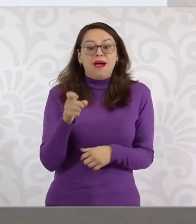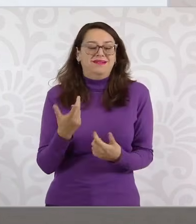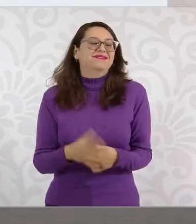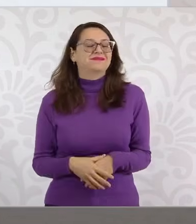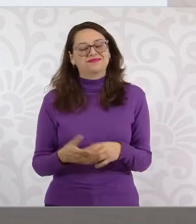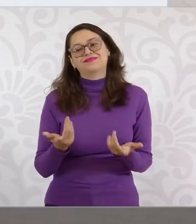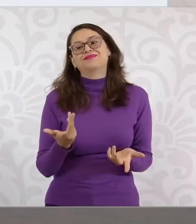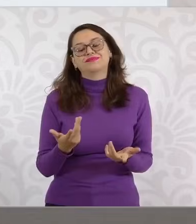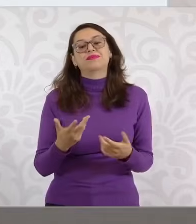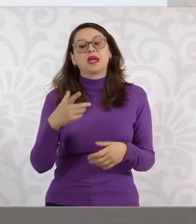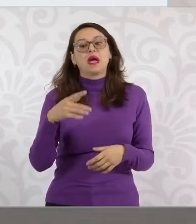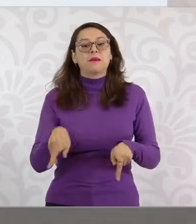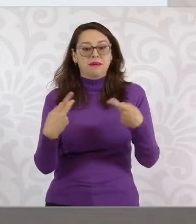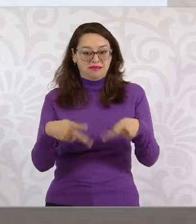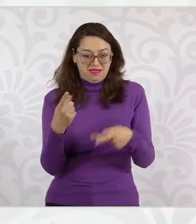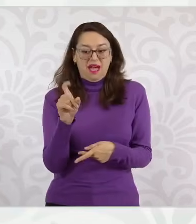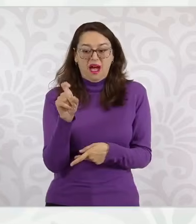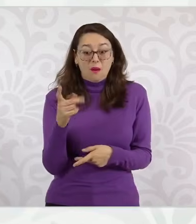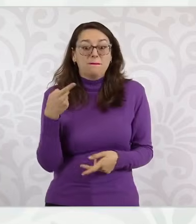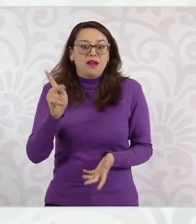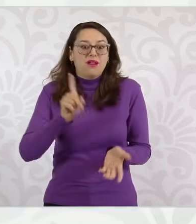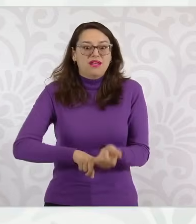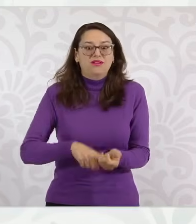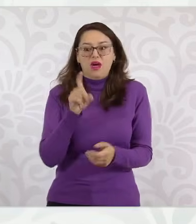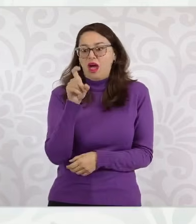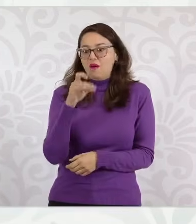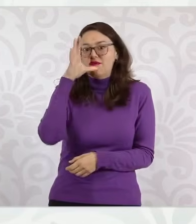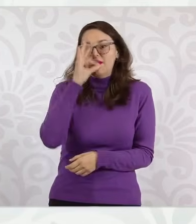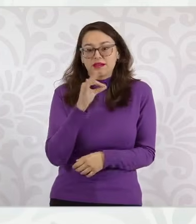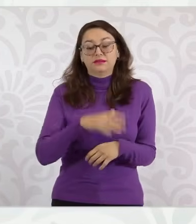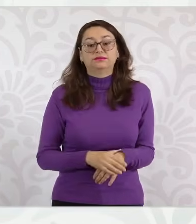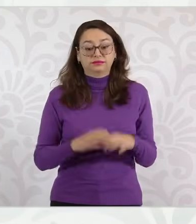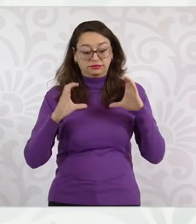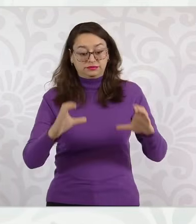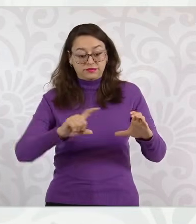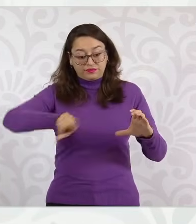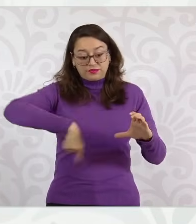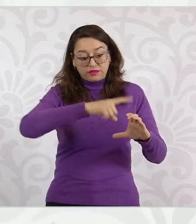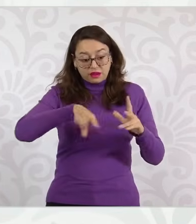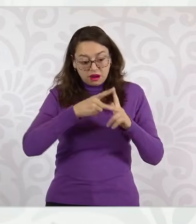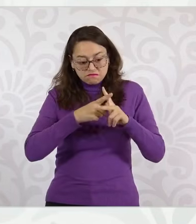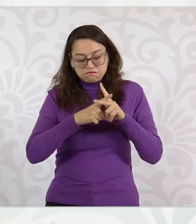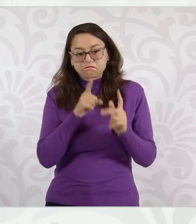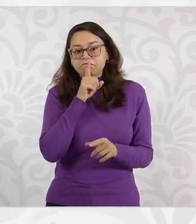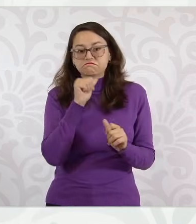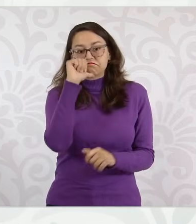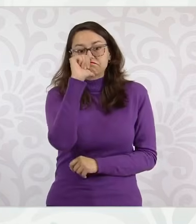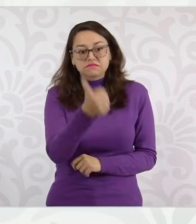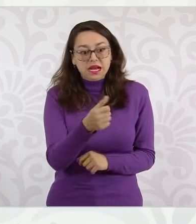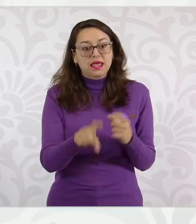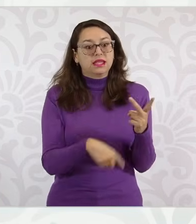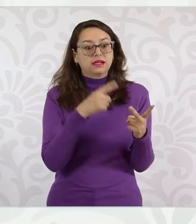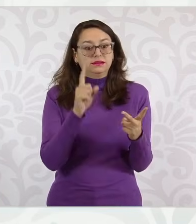embotellada y tiene una serie de irregularidades. ¿Cuáles? No cuenta con medidores del agua que se está vendiendo, las